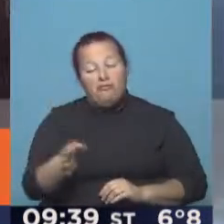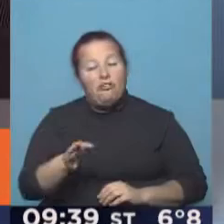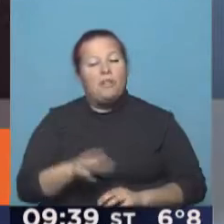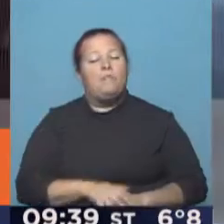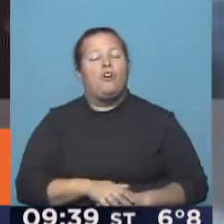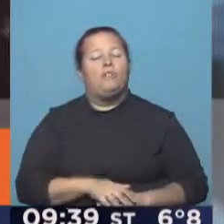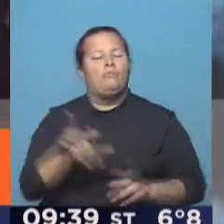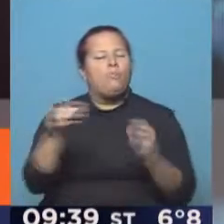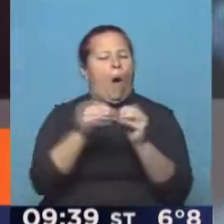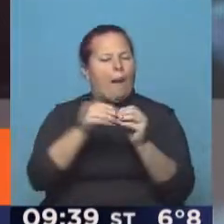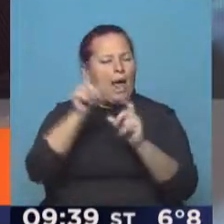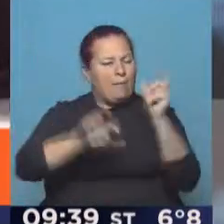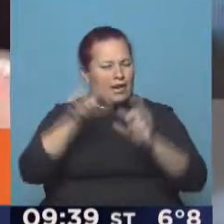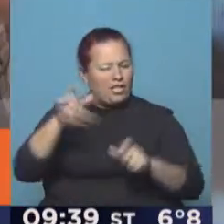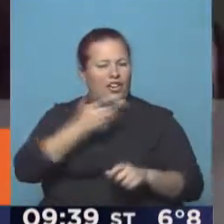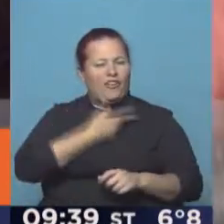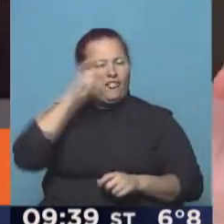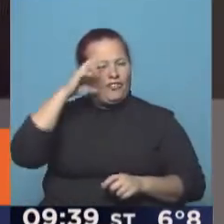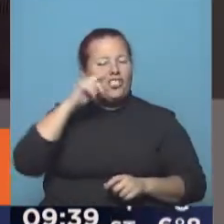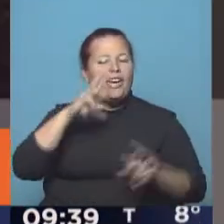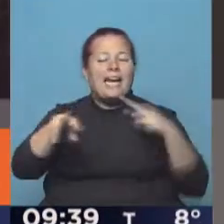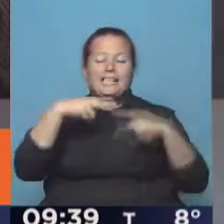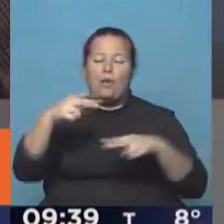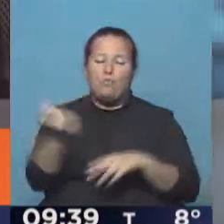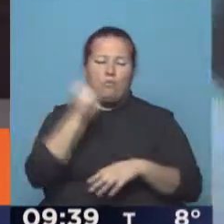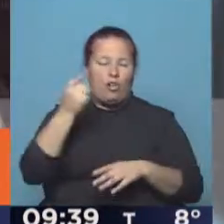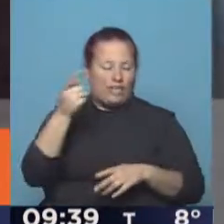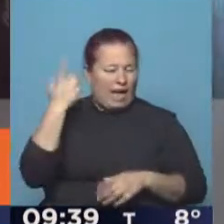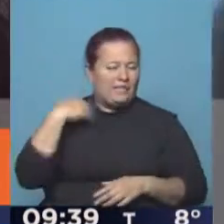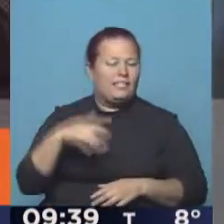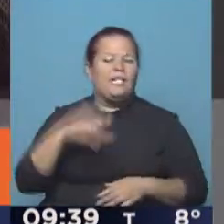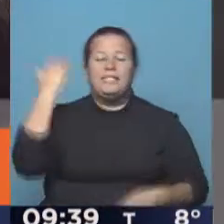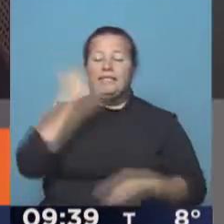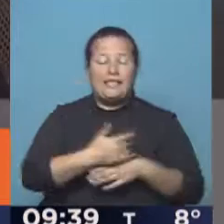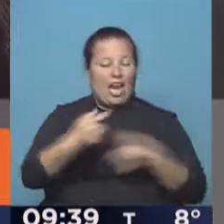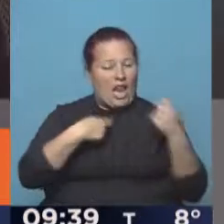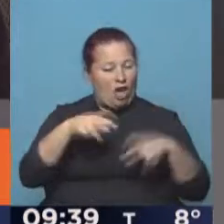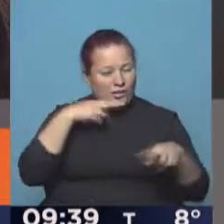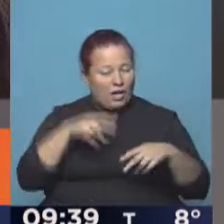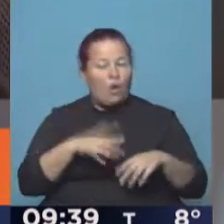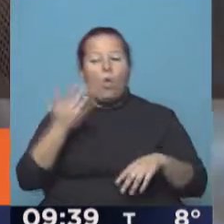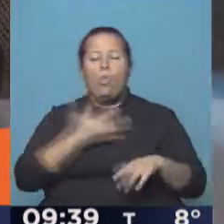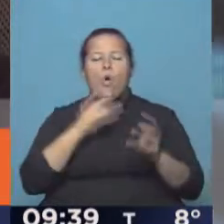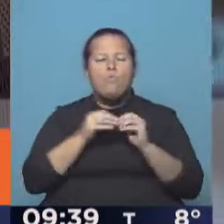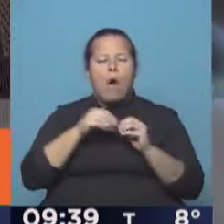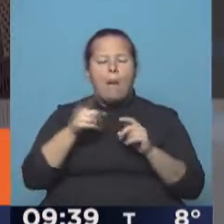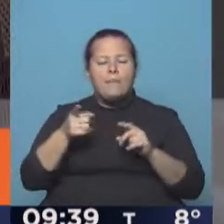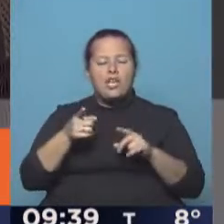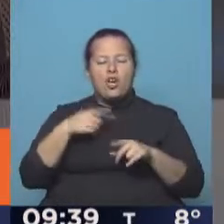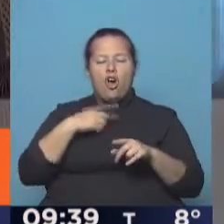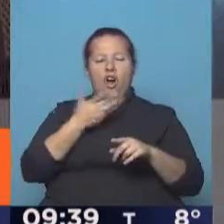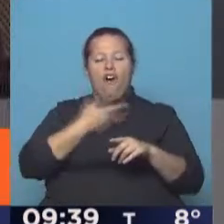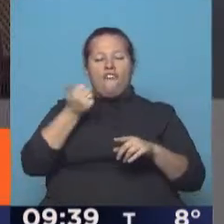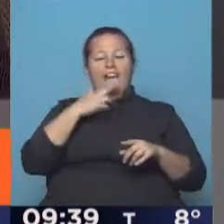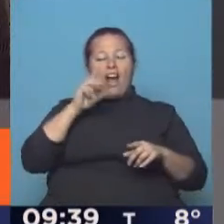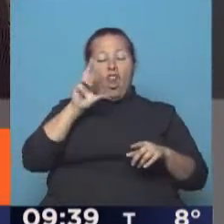y él era muy amigo de la gente de Fechoría. En ese momento era un restaurante muy importante, Fechoría. Cerró Fechoría, el dueño era muy amigo de